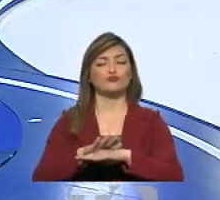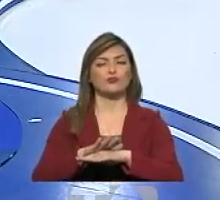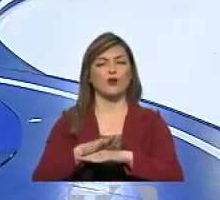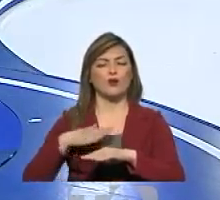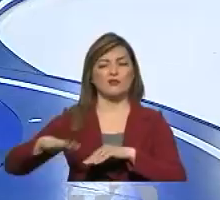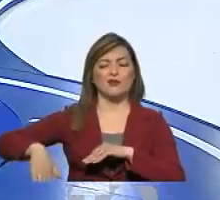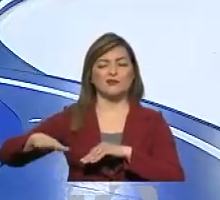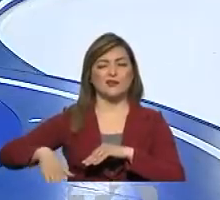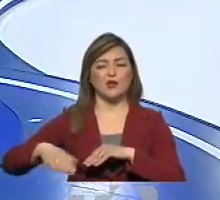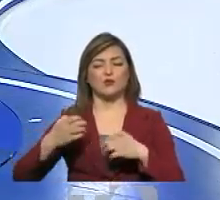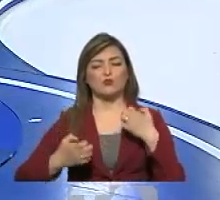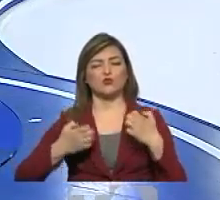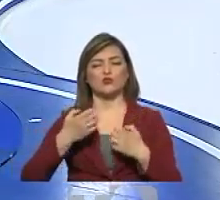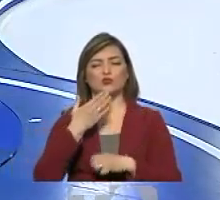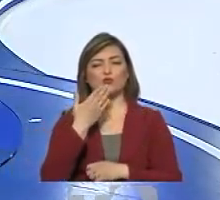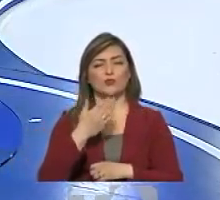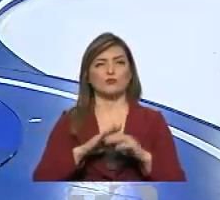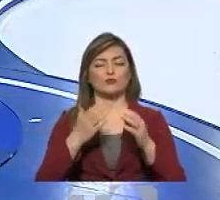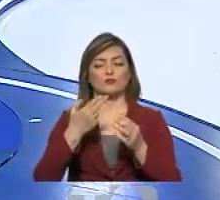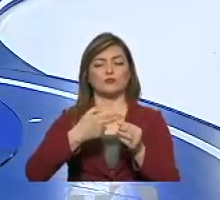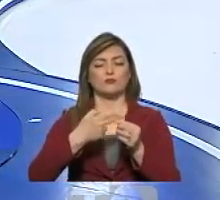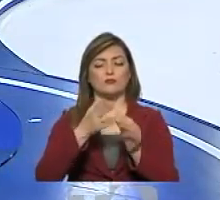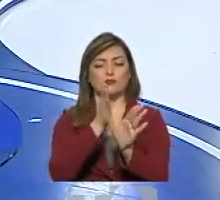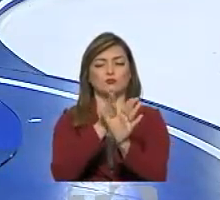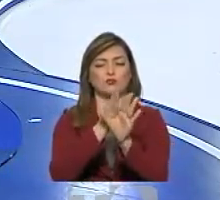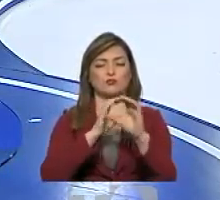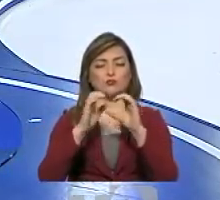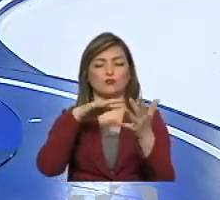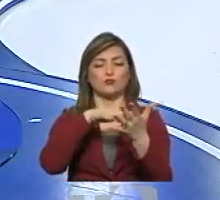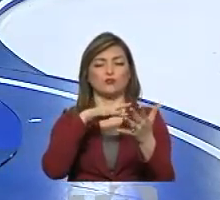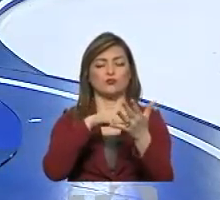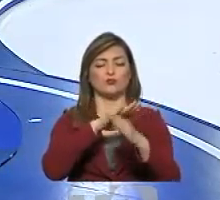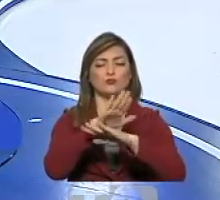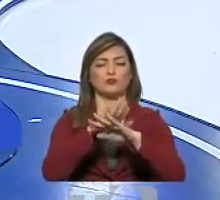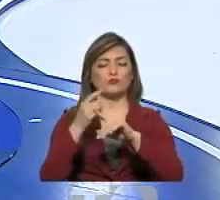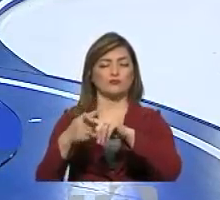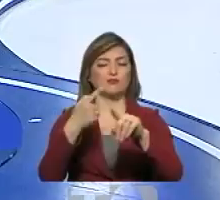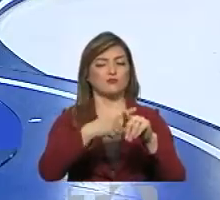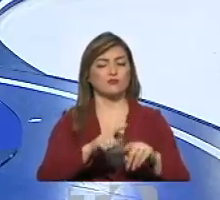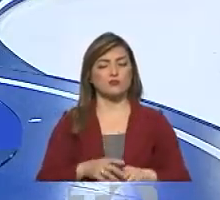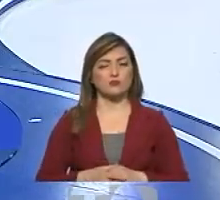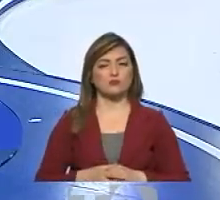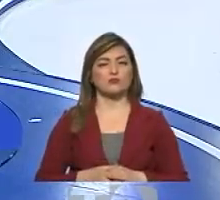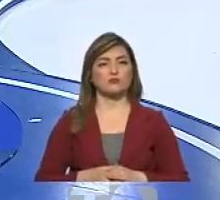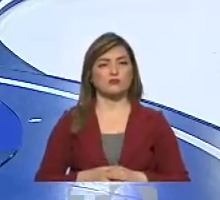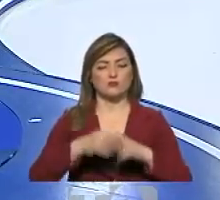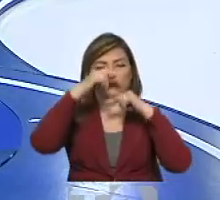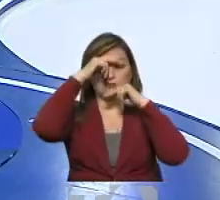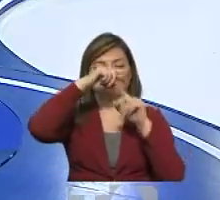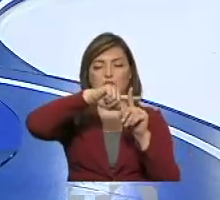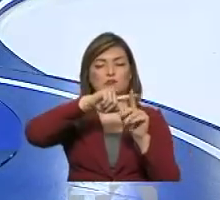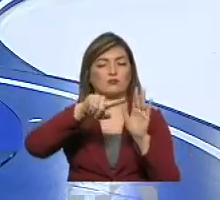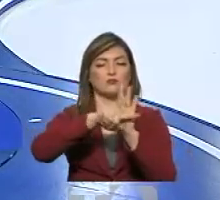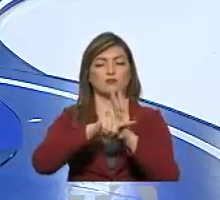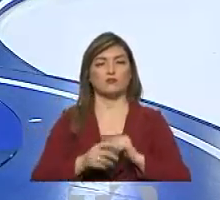en términos emocionales? Pude conversar con un psicólogo que ha hecho un estudio con una serie de psicólogos y las noticias no son tan